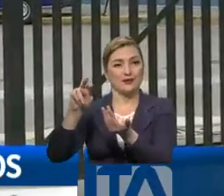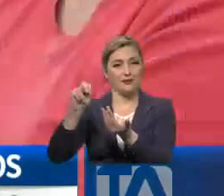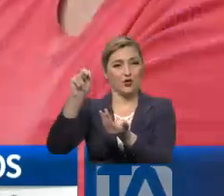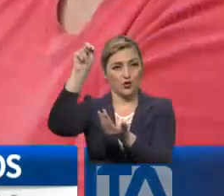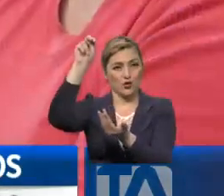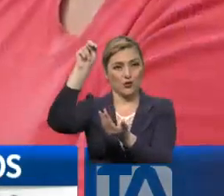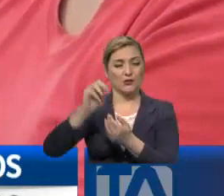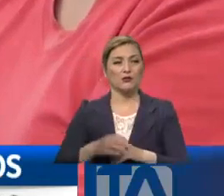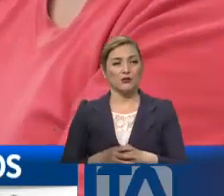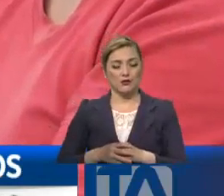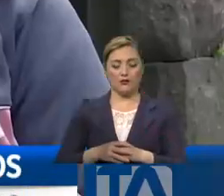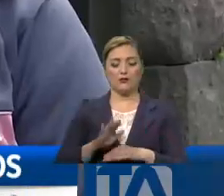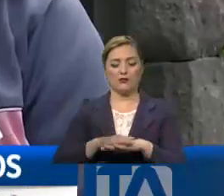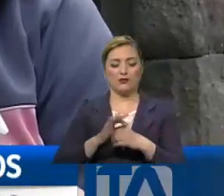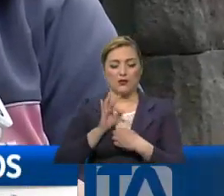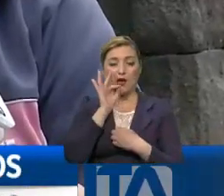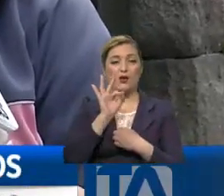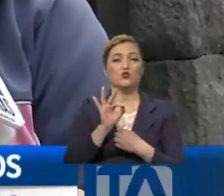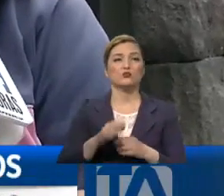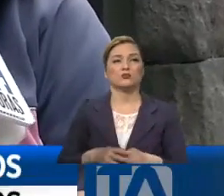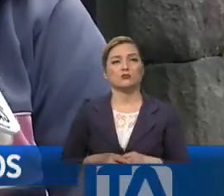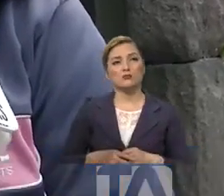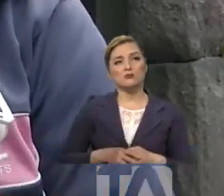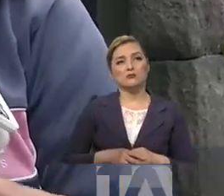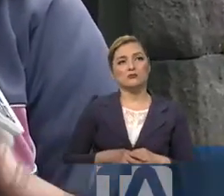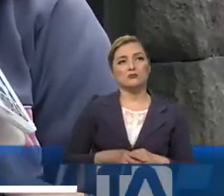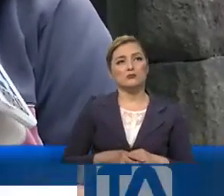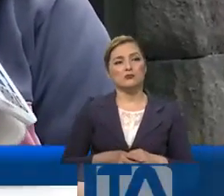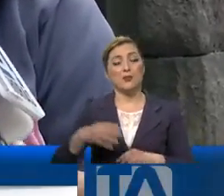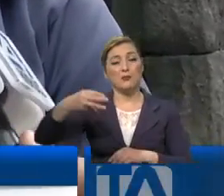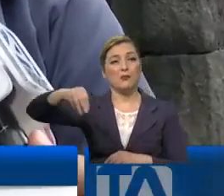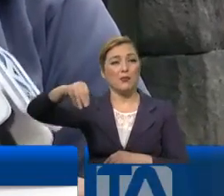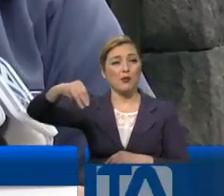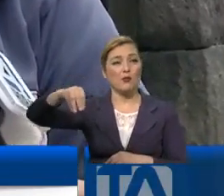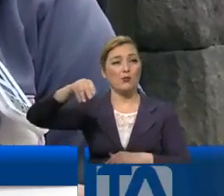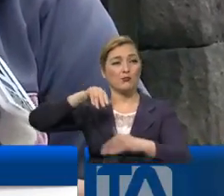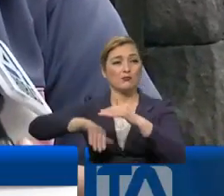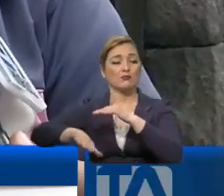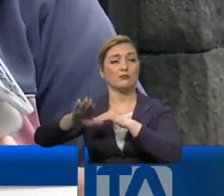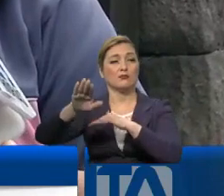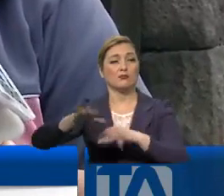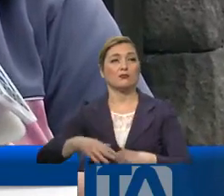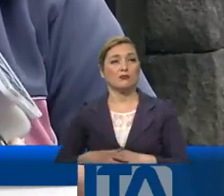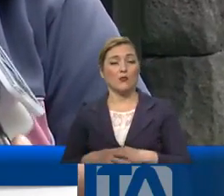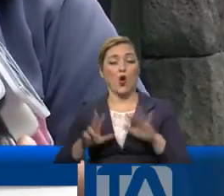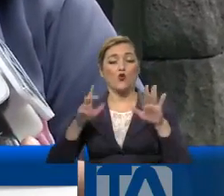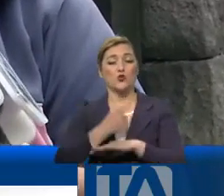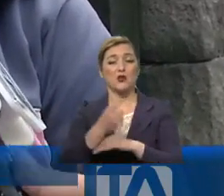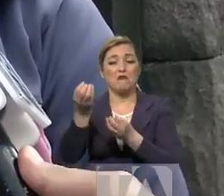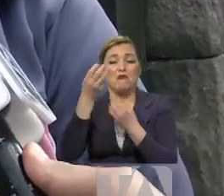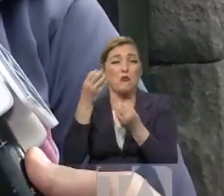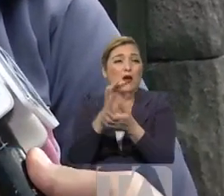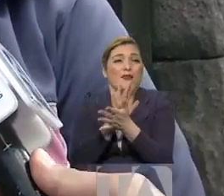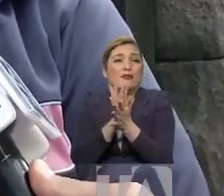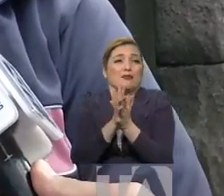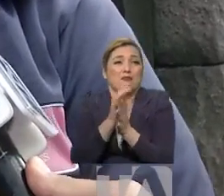Marín por coronavirus. Nosotros no sabemos cómo está desde el día miércoles que entró, hoy día 8 días, y no sabemos nada